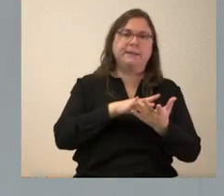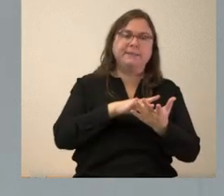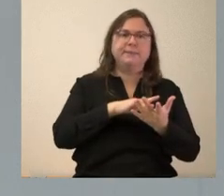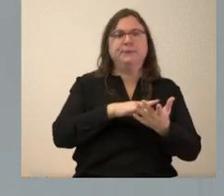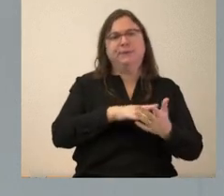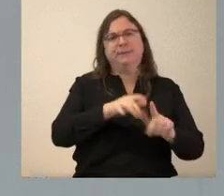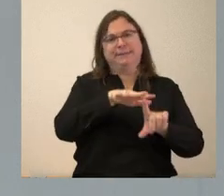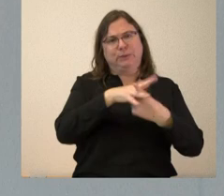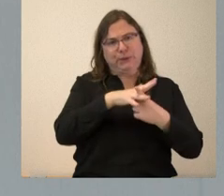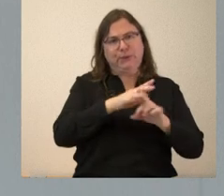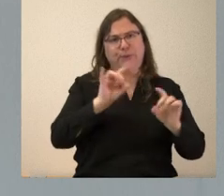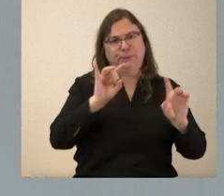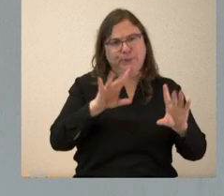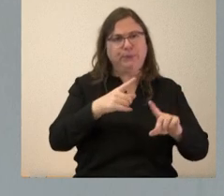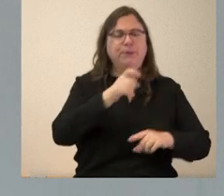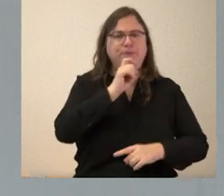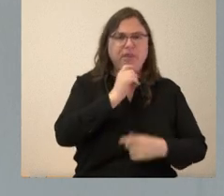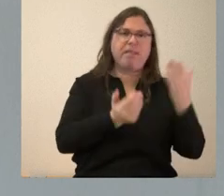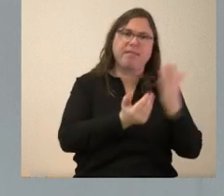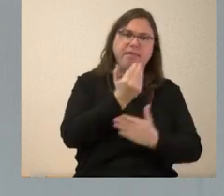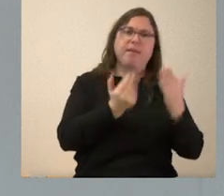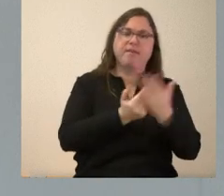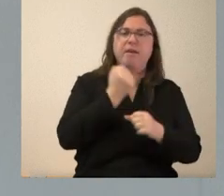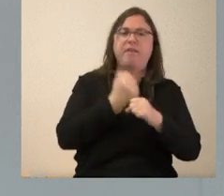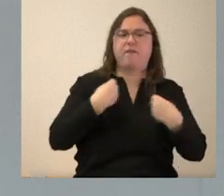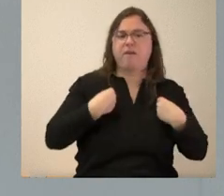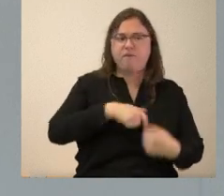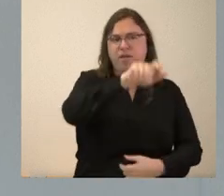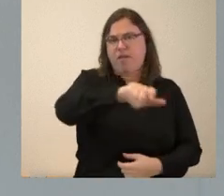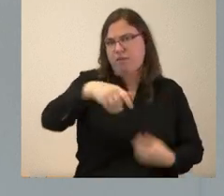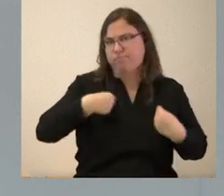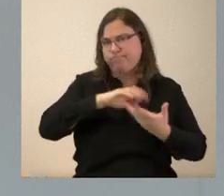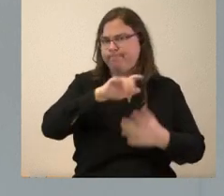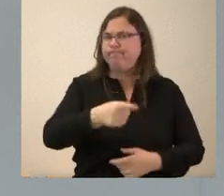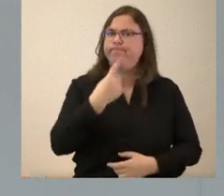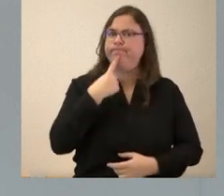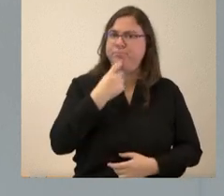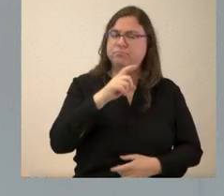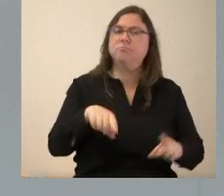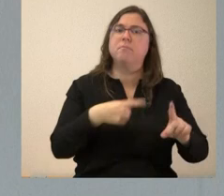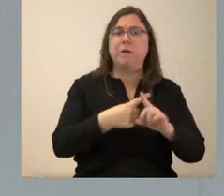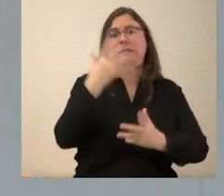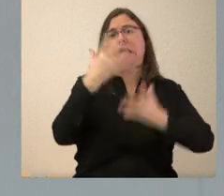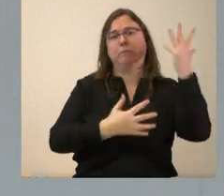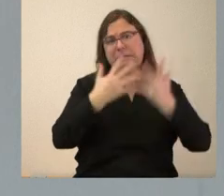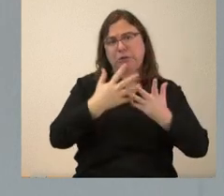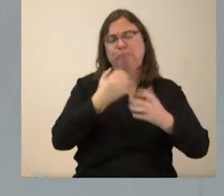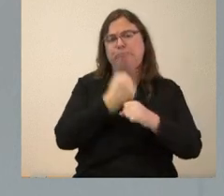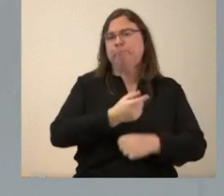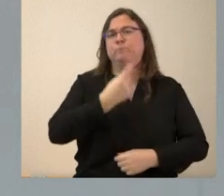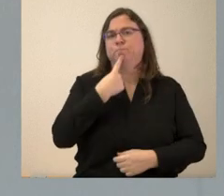han dificultado extraordinariamente el día a día de la vida de muchas personas de Castilla y león y por tanto de las administraciones públicas